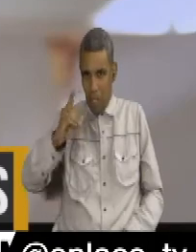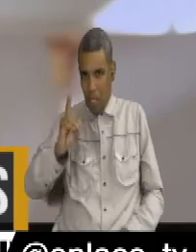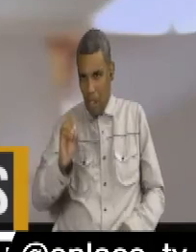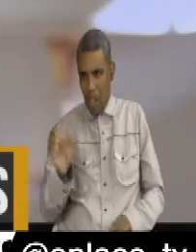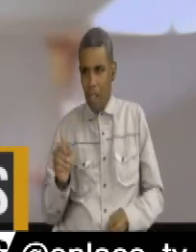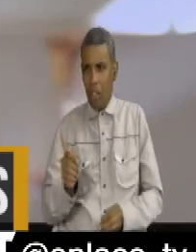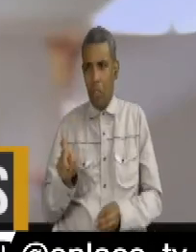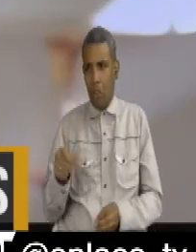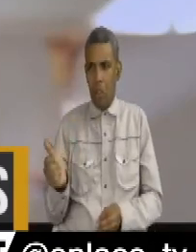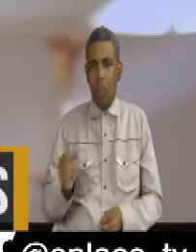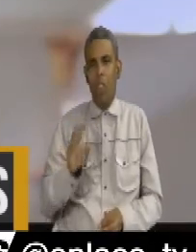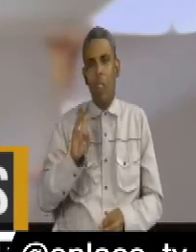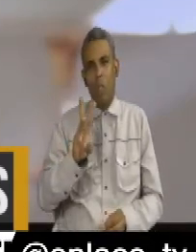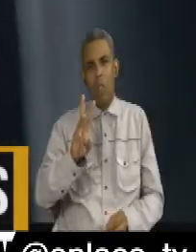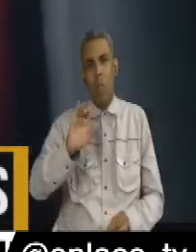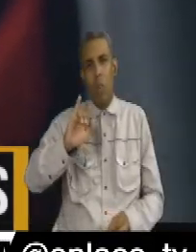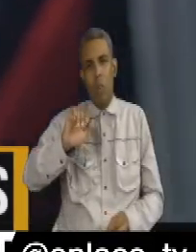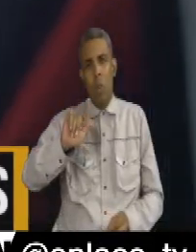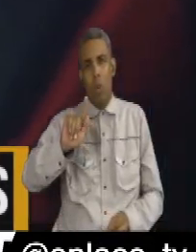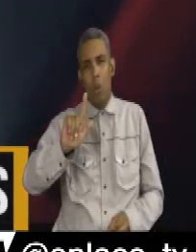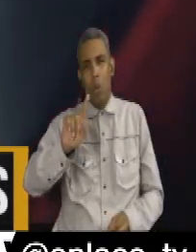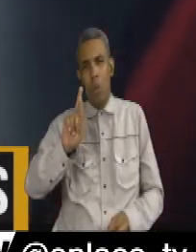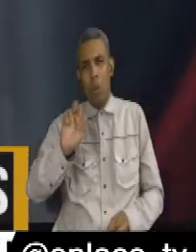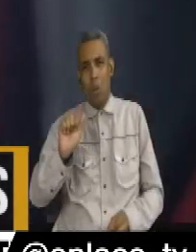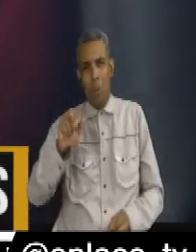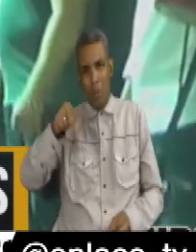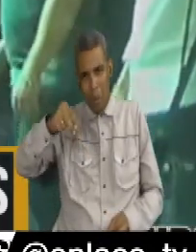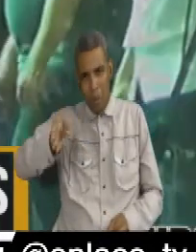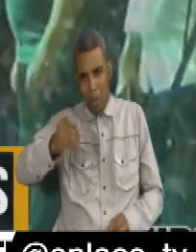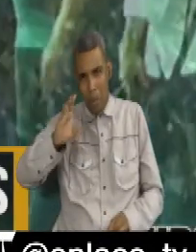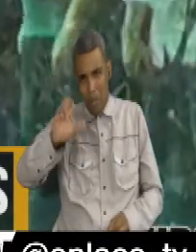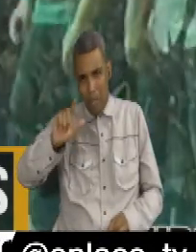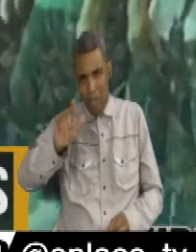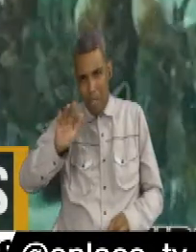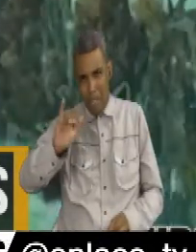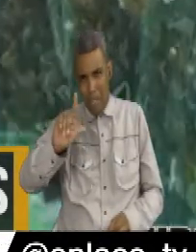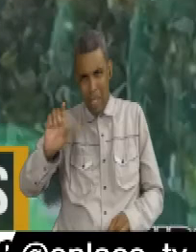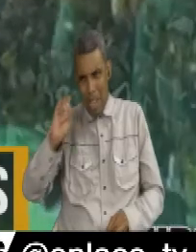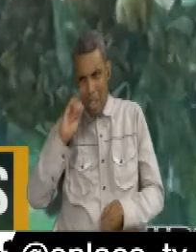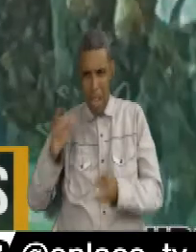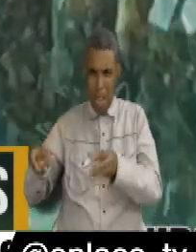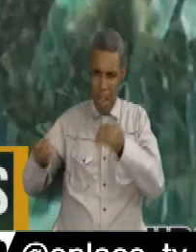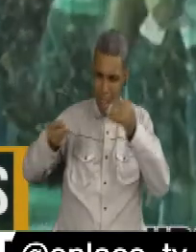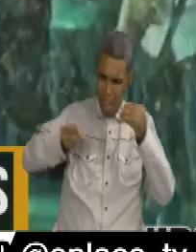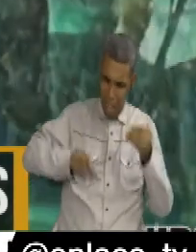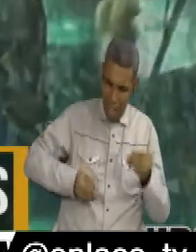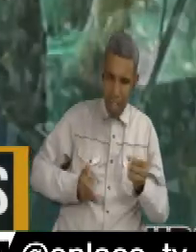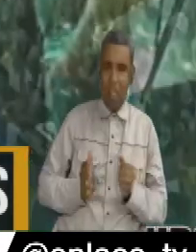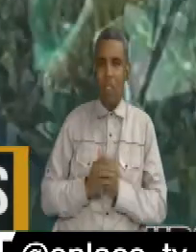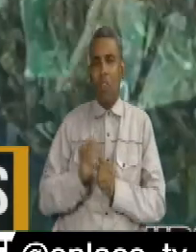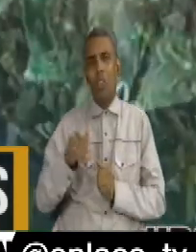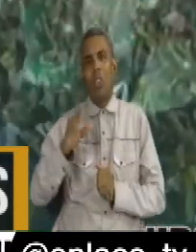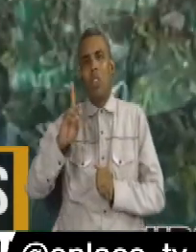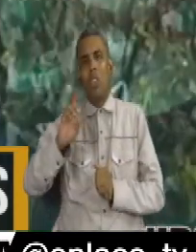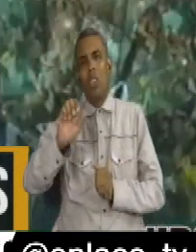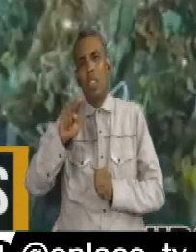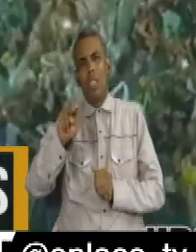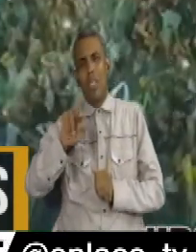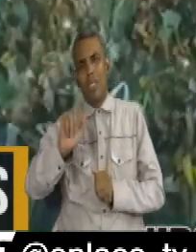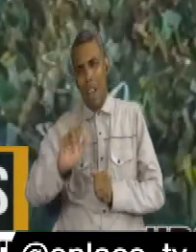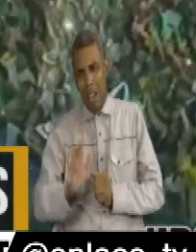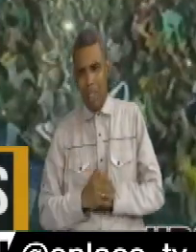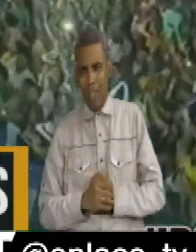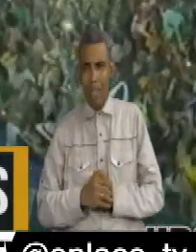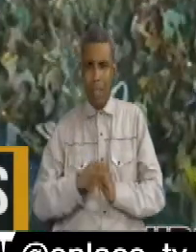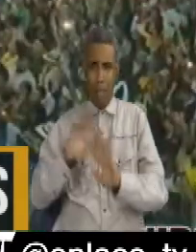de Alejandro Sarmiento, canciones de Diego Daza, John Mindiola, hay buen material,